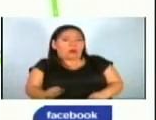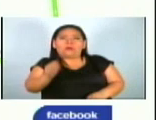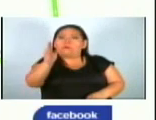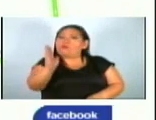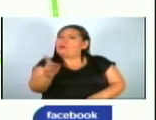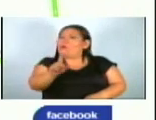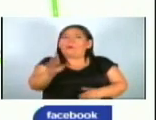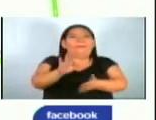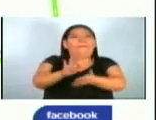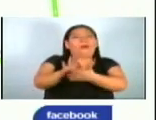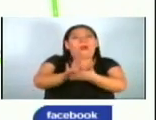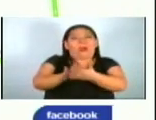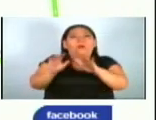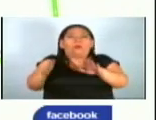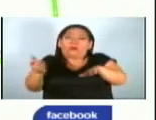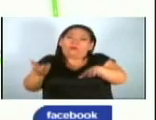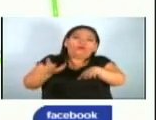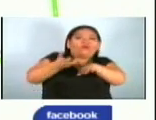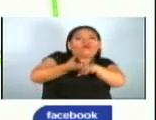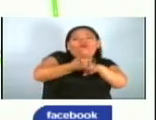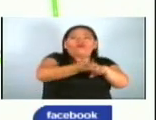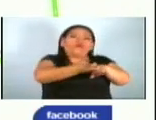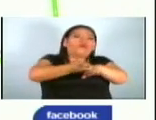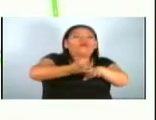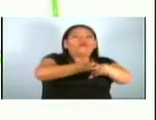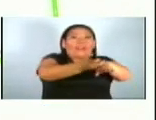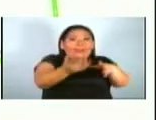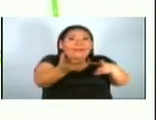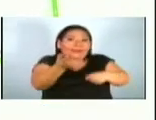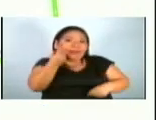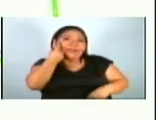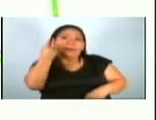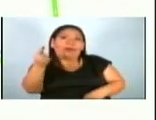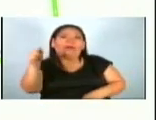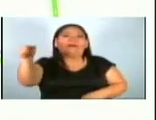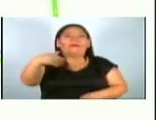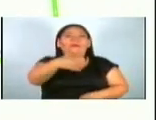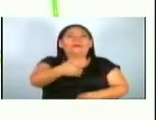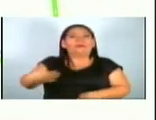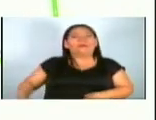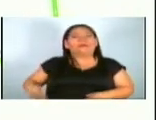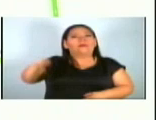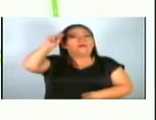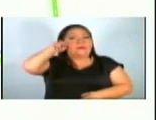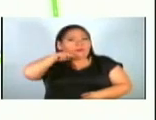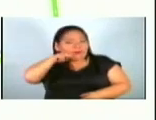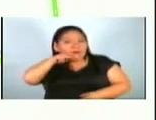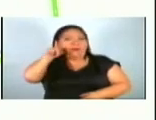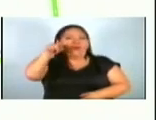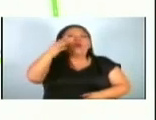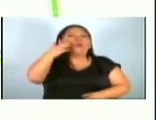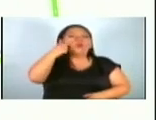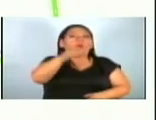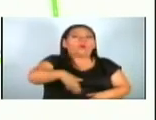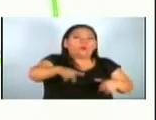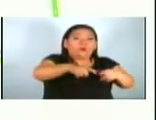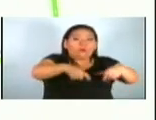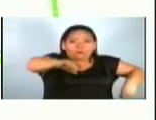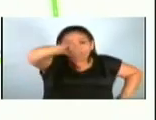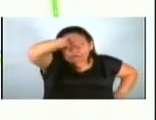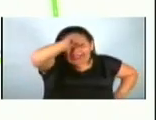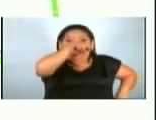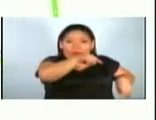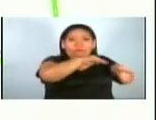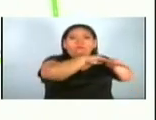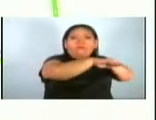gratuito para movilizar a población en general que asista al evento de la investidura desde el Estadio Cuscatlán con parqueo habilitado